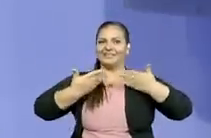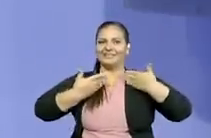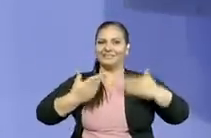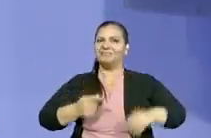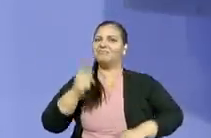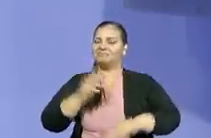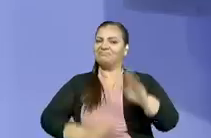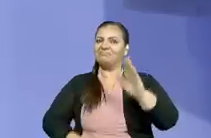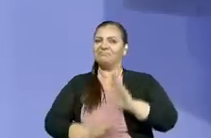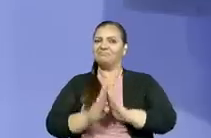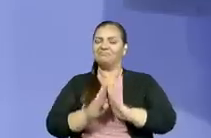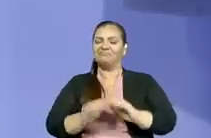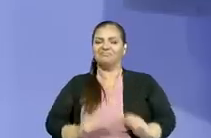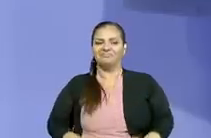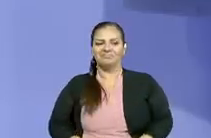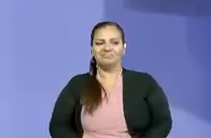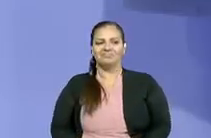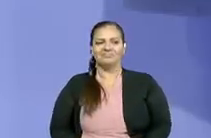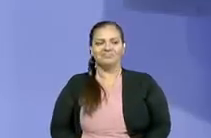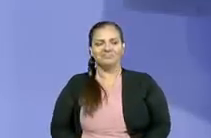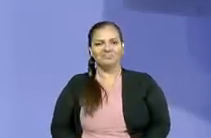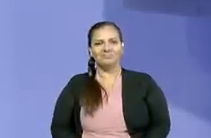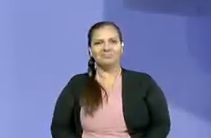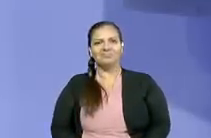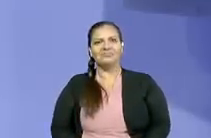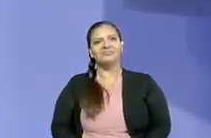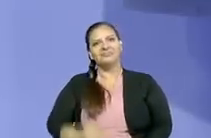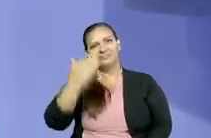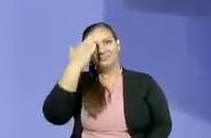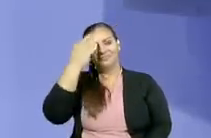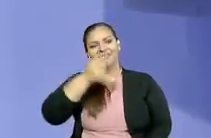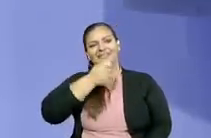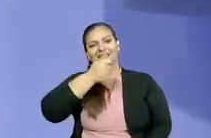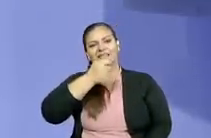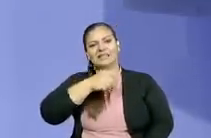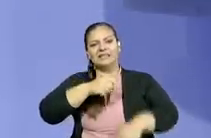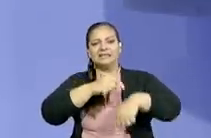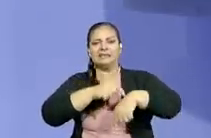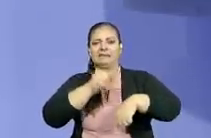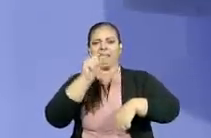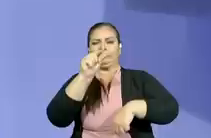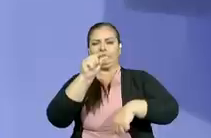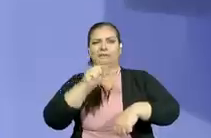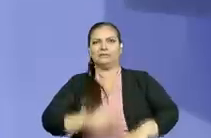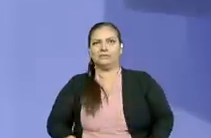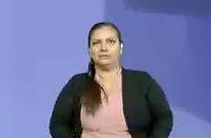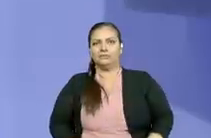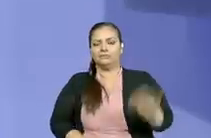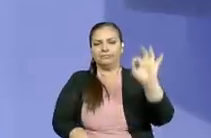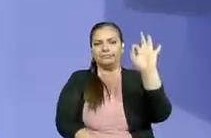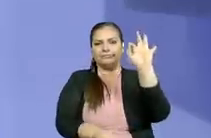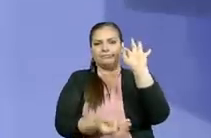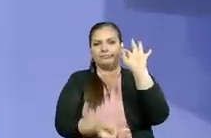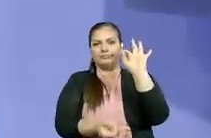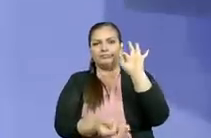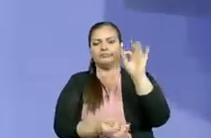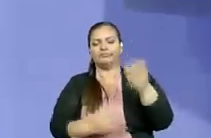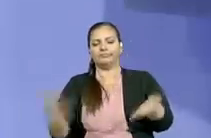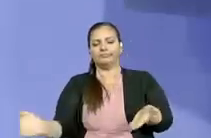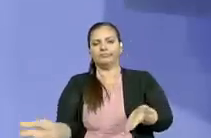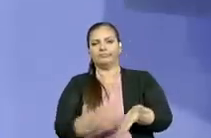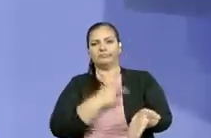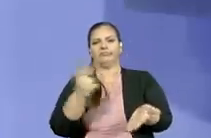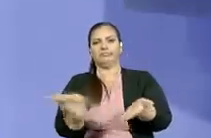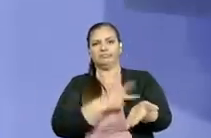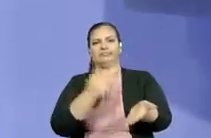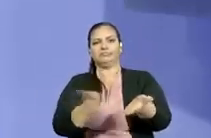de fiesta, pero con un evidente progreso. No hay tiempo en esta entrevista, pero aquí tiene usted